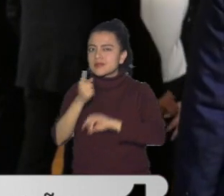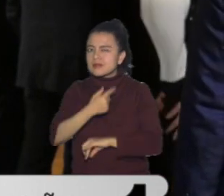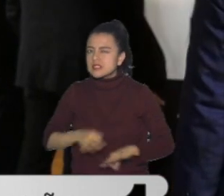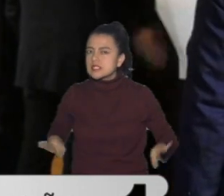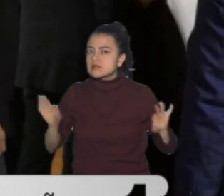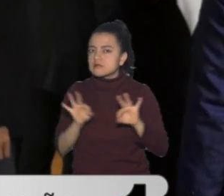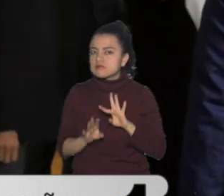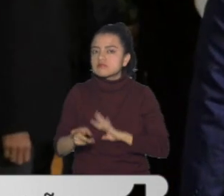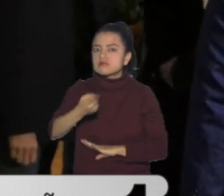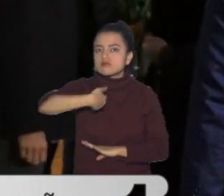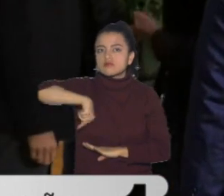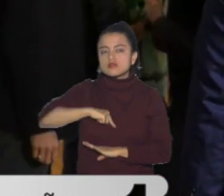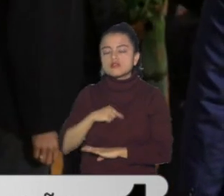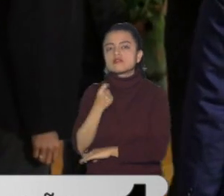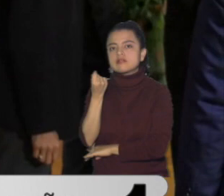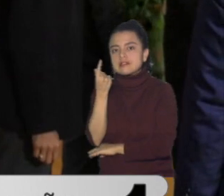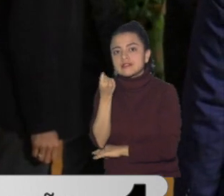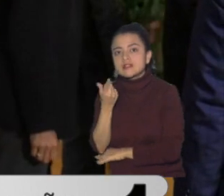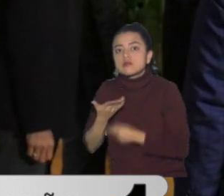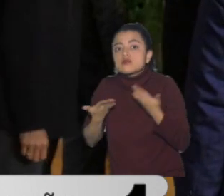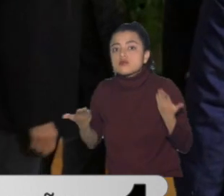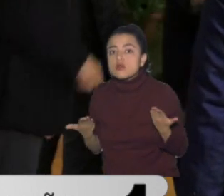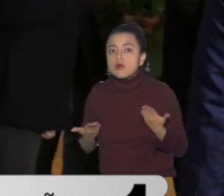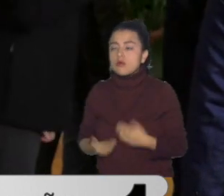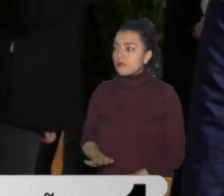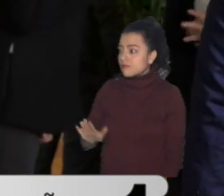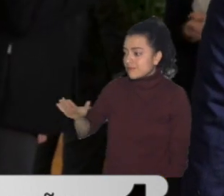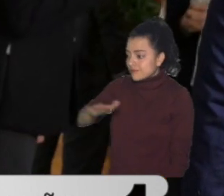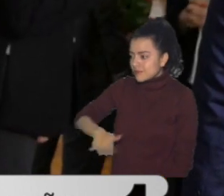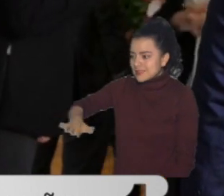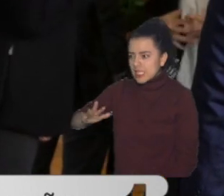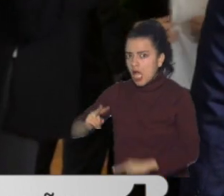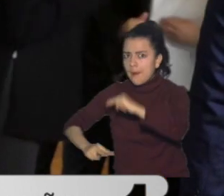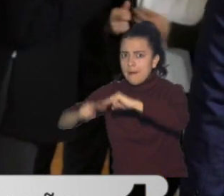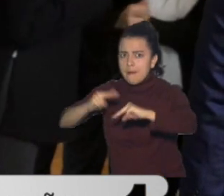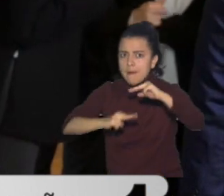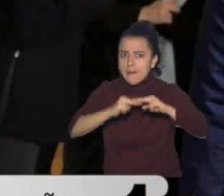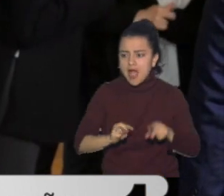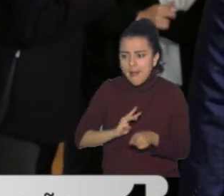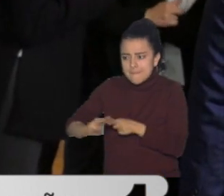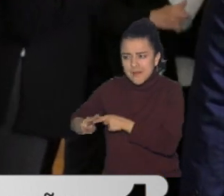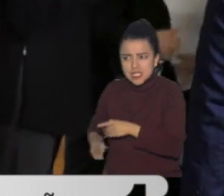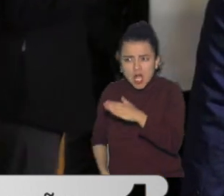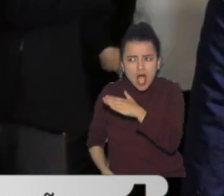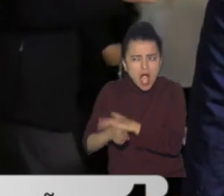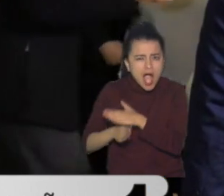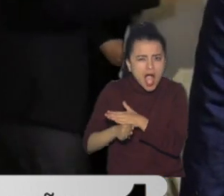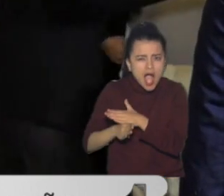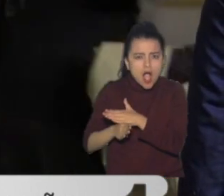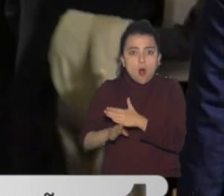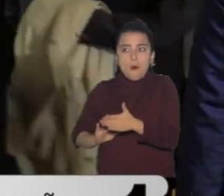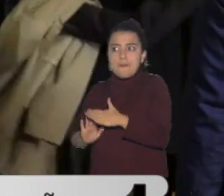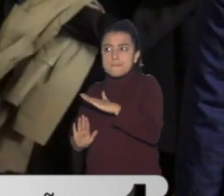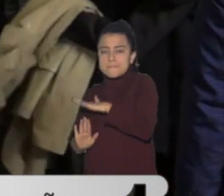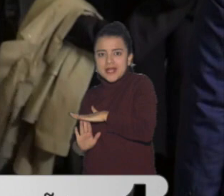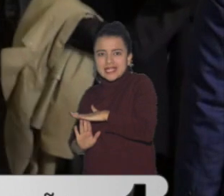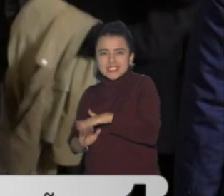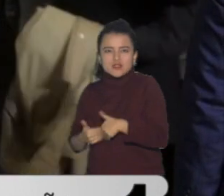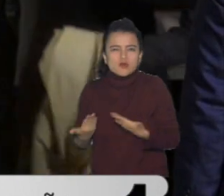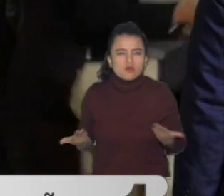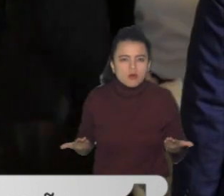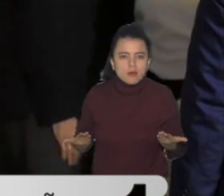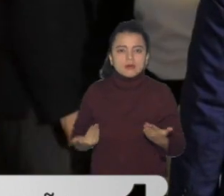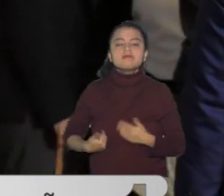de gobierno ha sido sin duda la continuación del Metro de Bogotá. Estaremos atentos a los detalles y al transcurso de